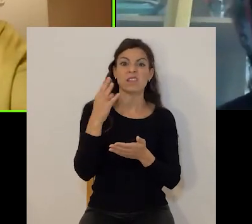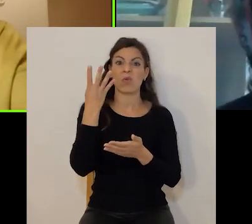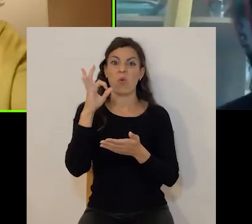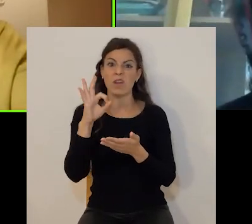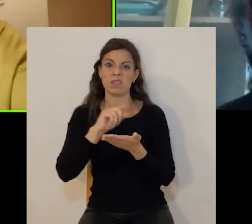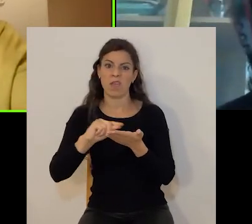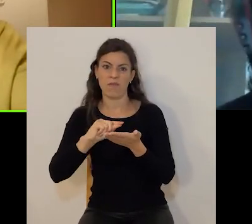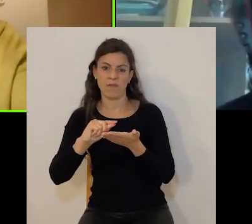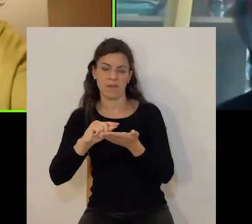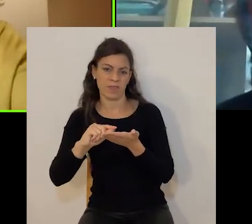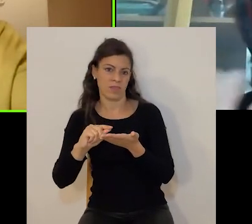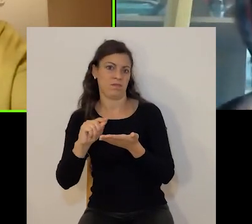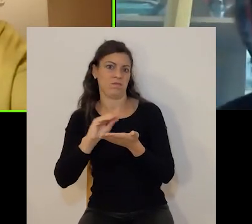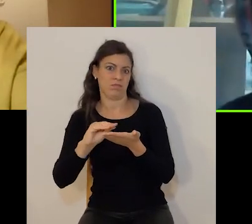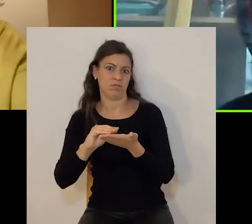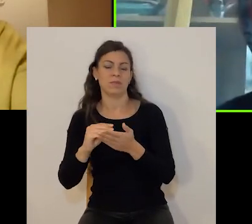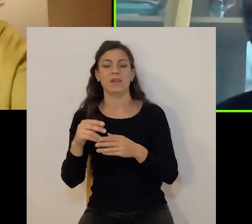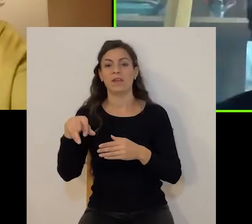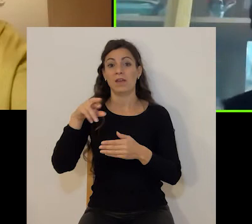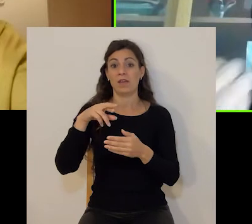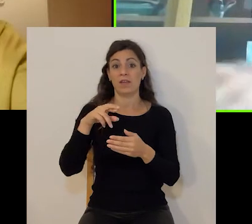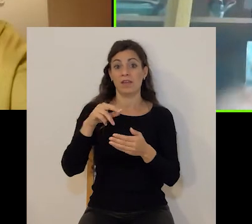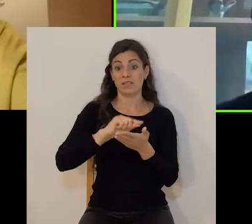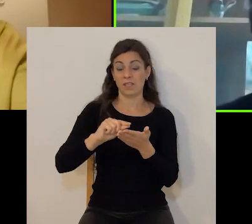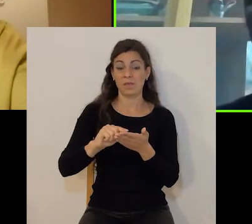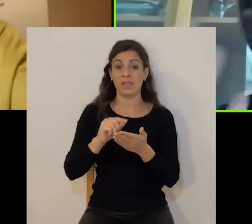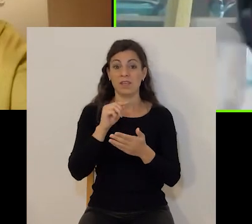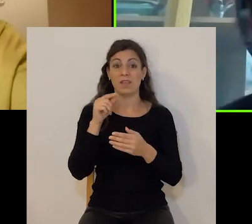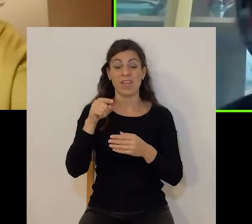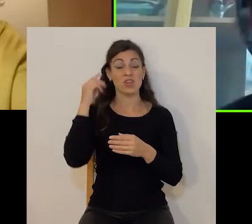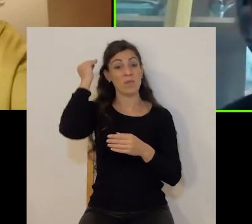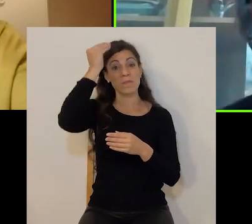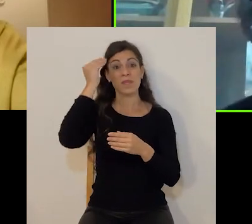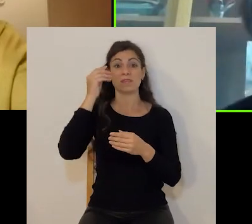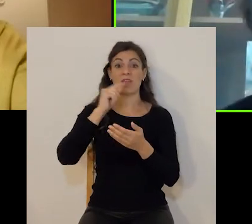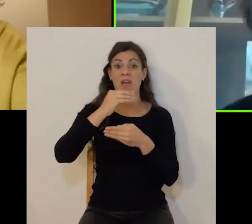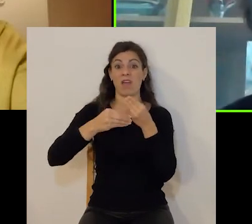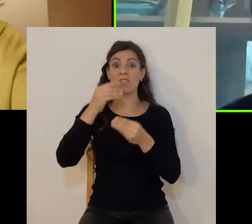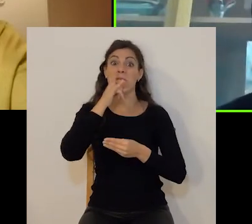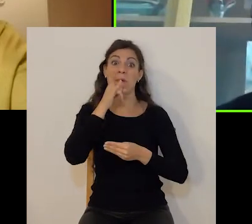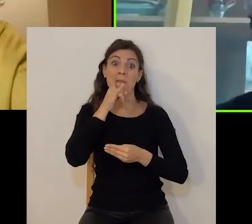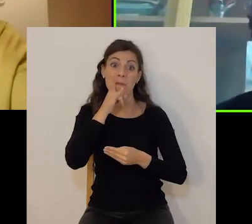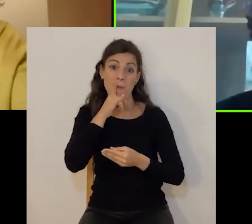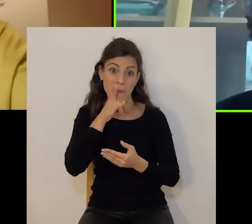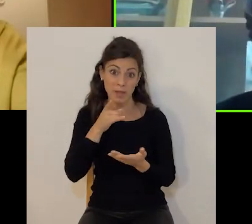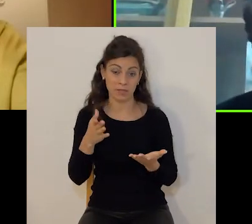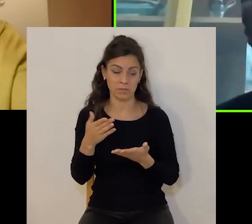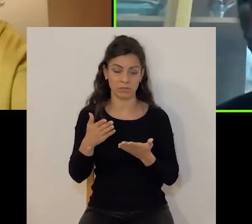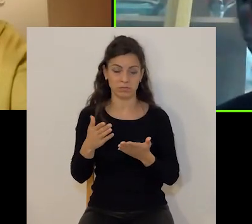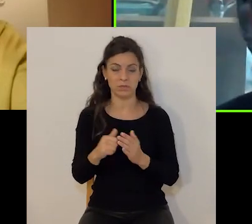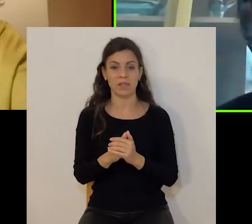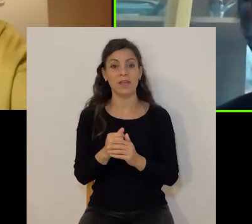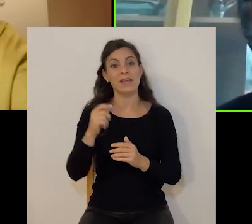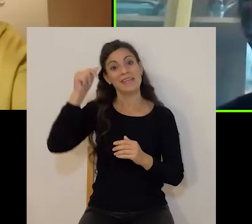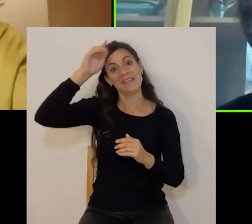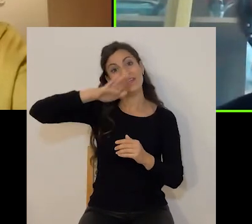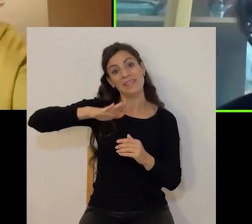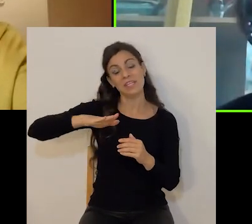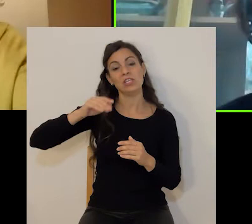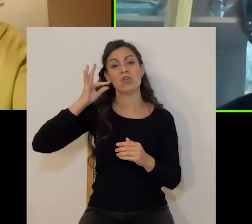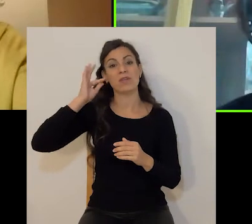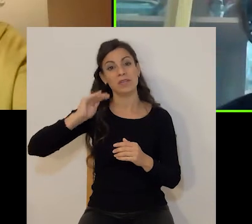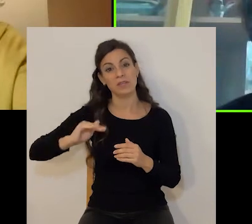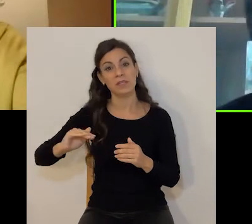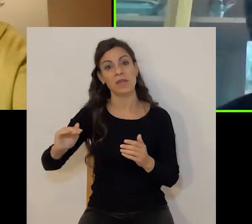estoy haciendo mal. Fíjate, como desarrollando una serie de cosas, es decir, niños y niñas